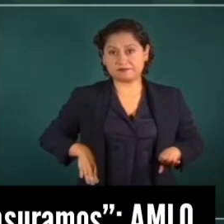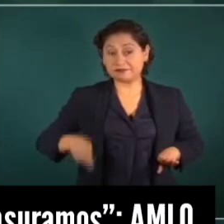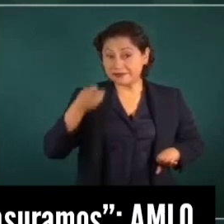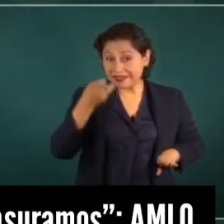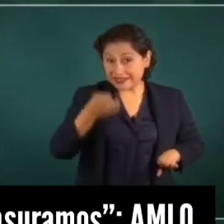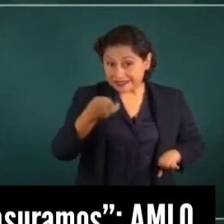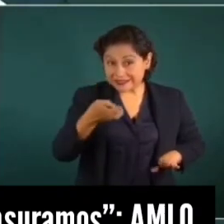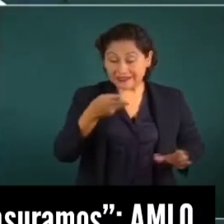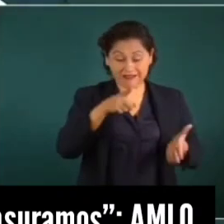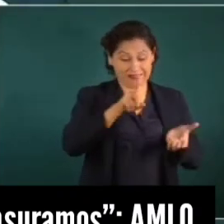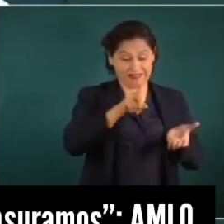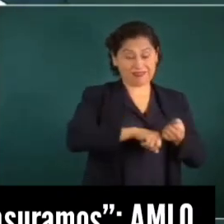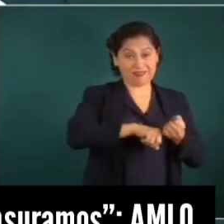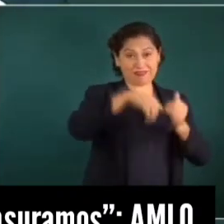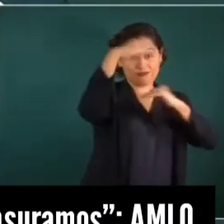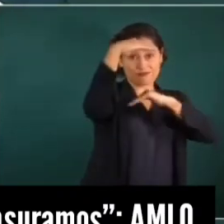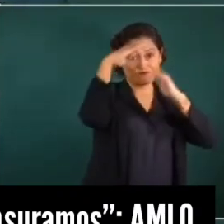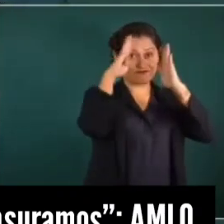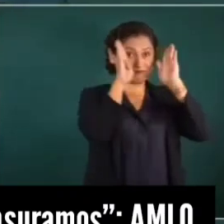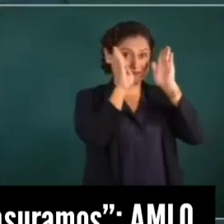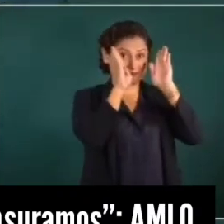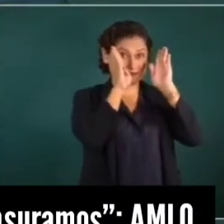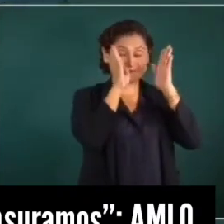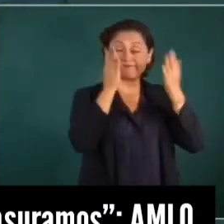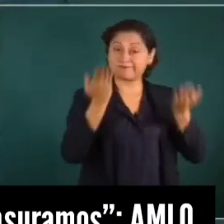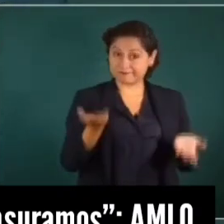conservadurismo. La doctrina de